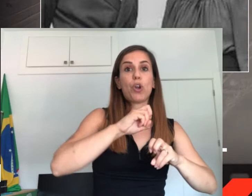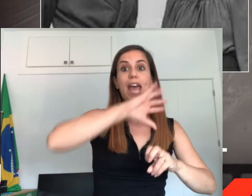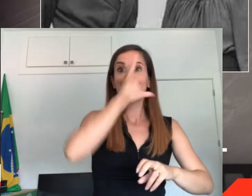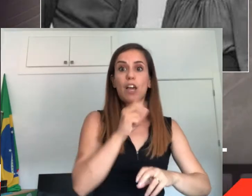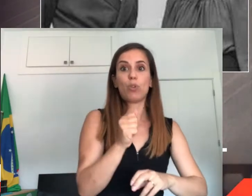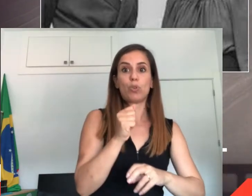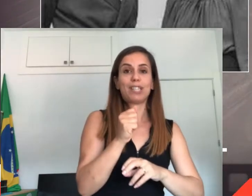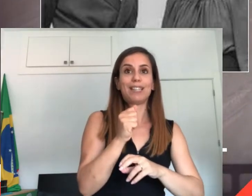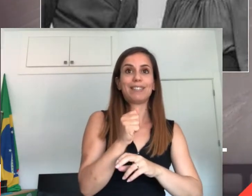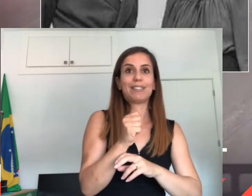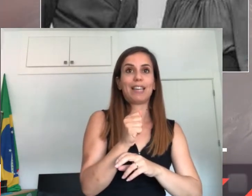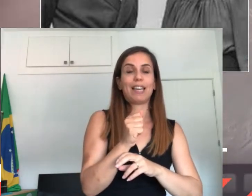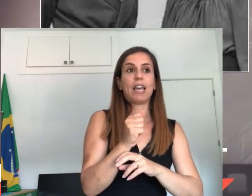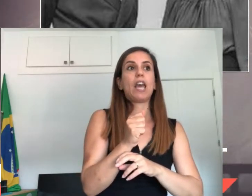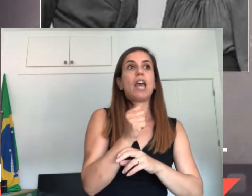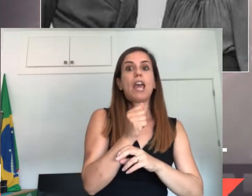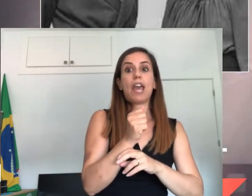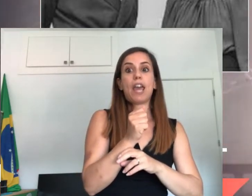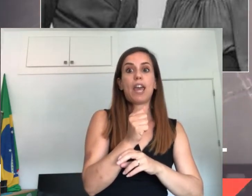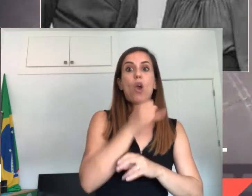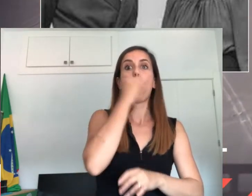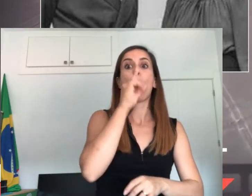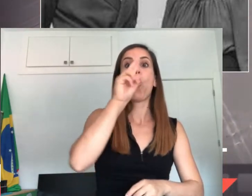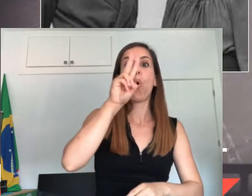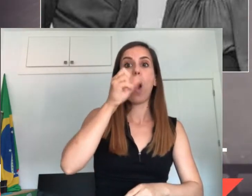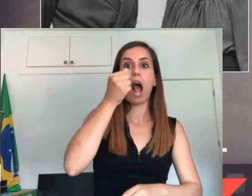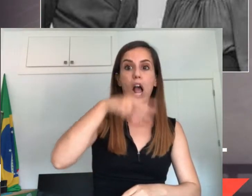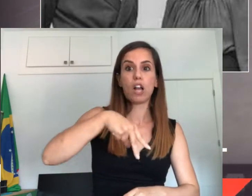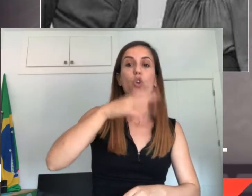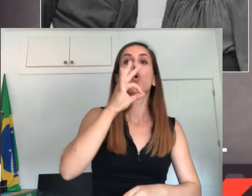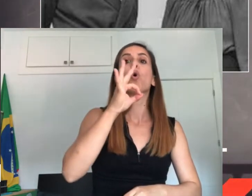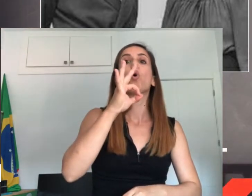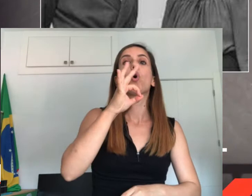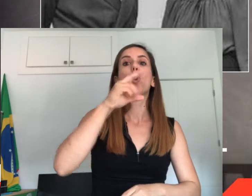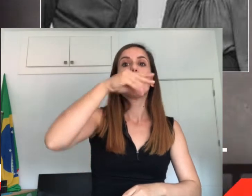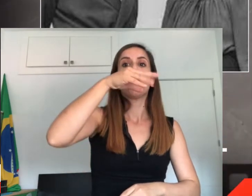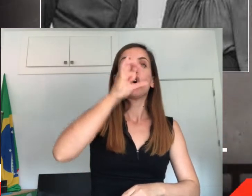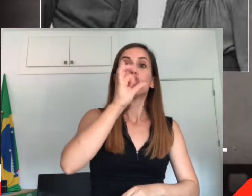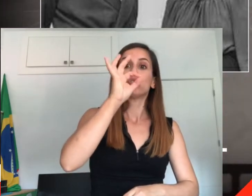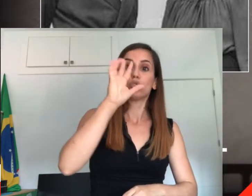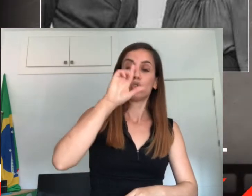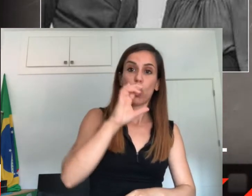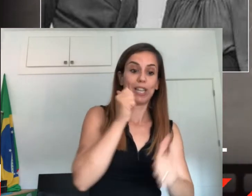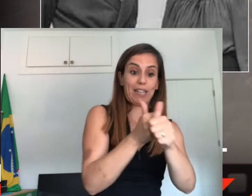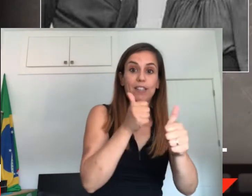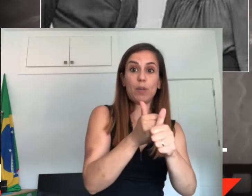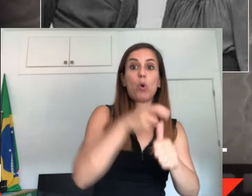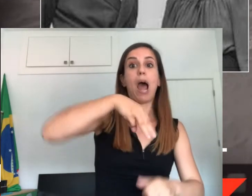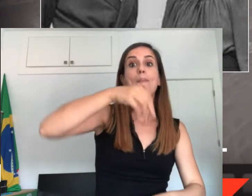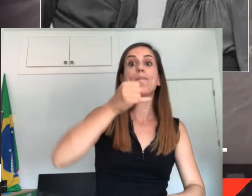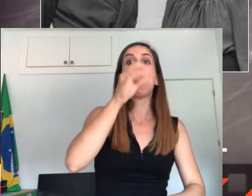María Reche, hablan de que son calendarios que están hablando de las posiciones de las estrellas,